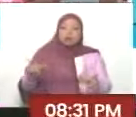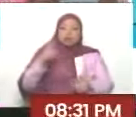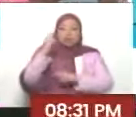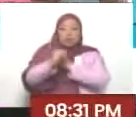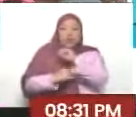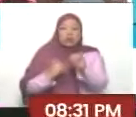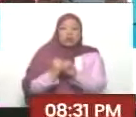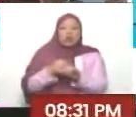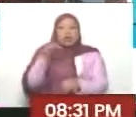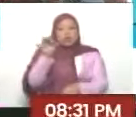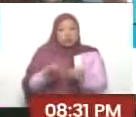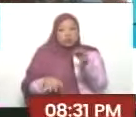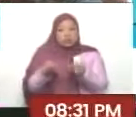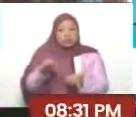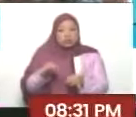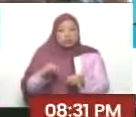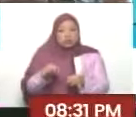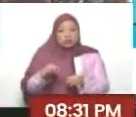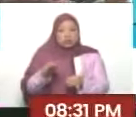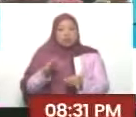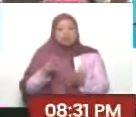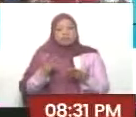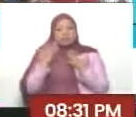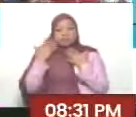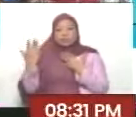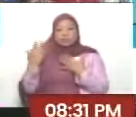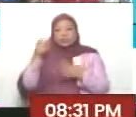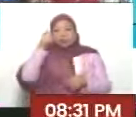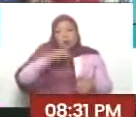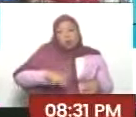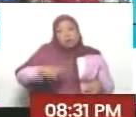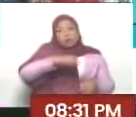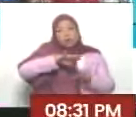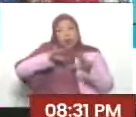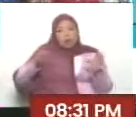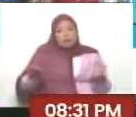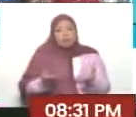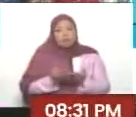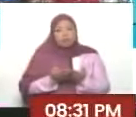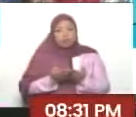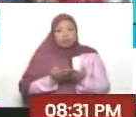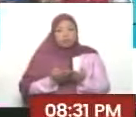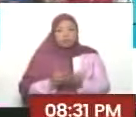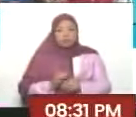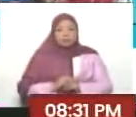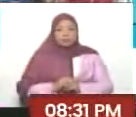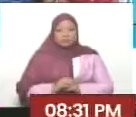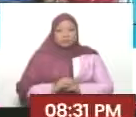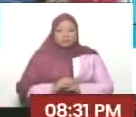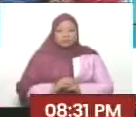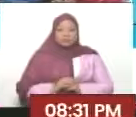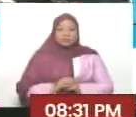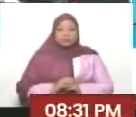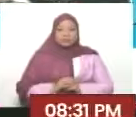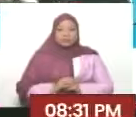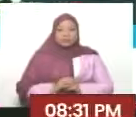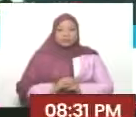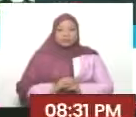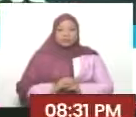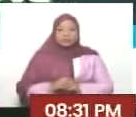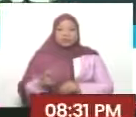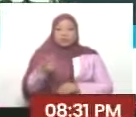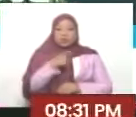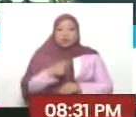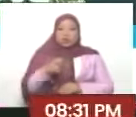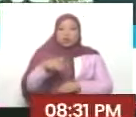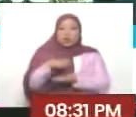Corte Internacional de Justicia, la Corte Penal. Los pueblos del mundo darán al traste con todos esos organismos. Así es, presidente. ¿Qué cree usted? Y discúlpeme